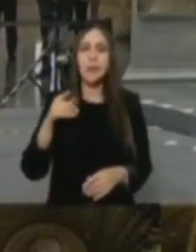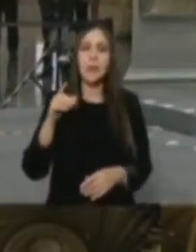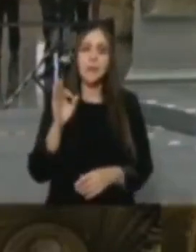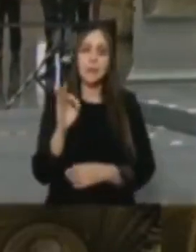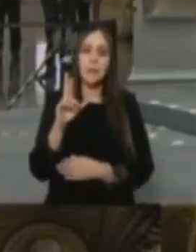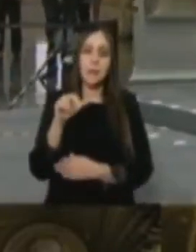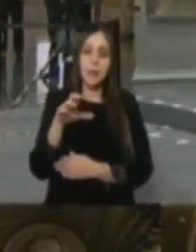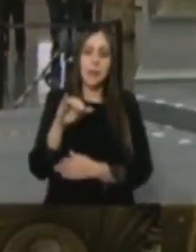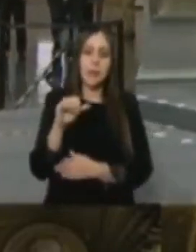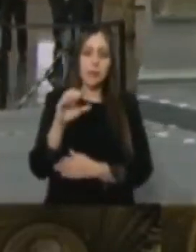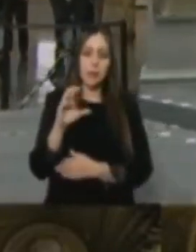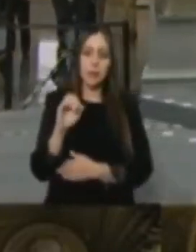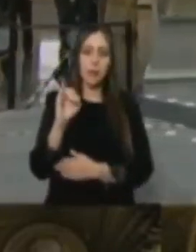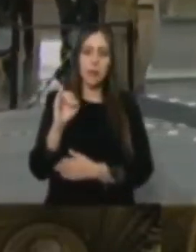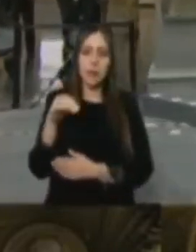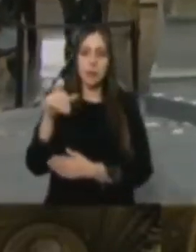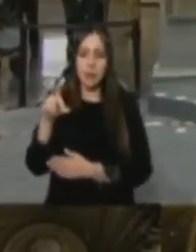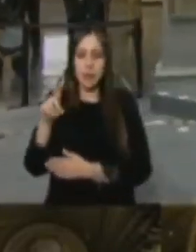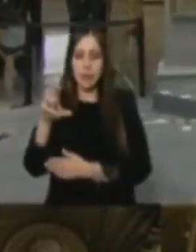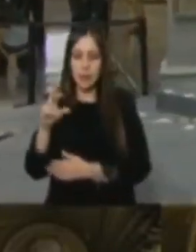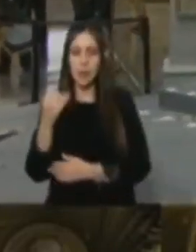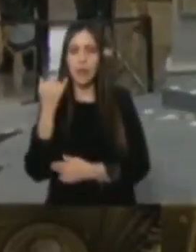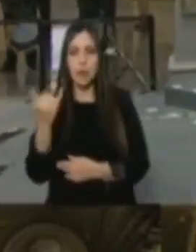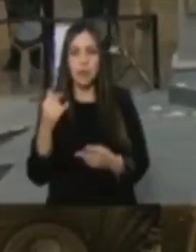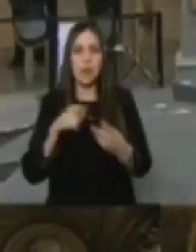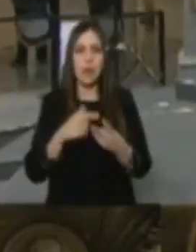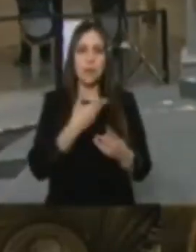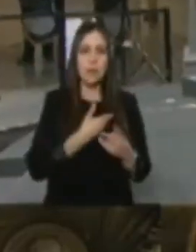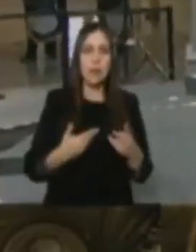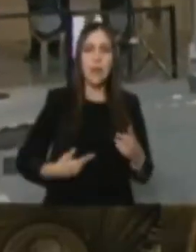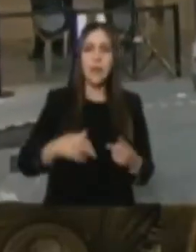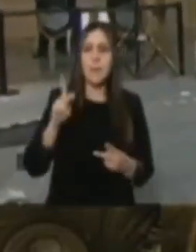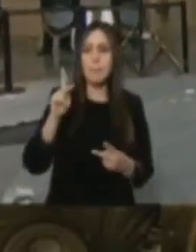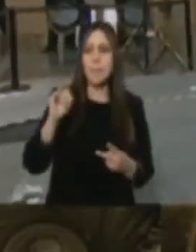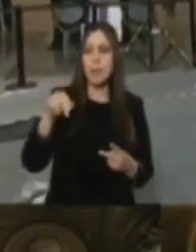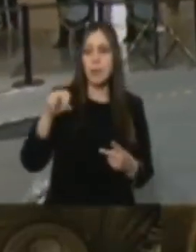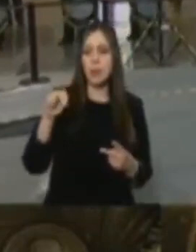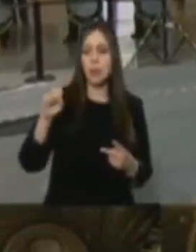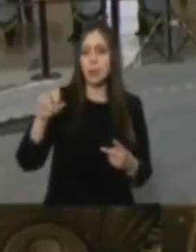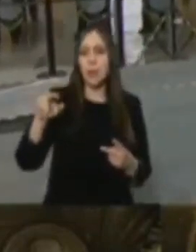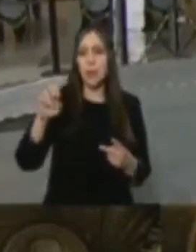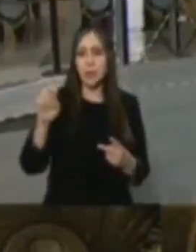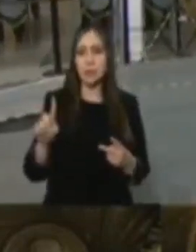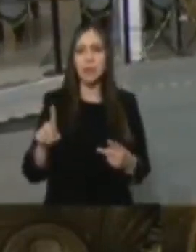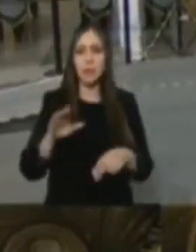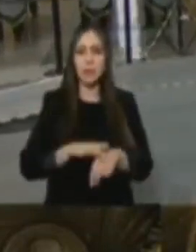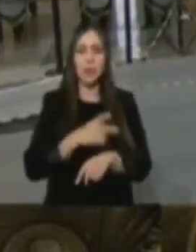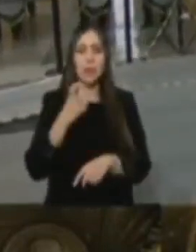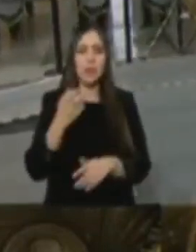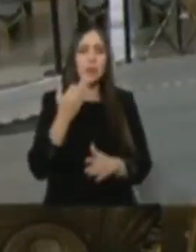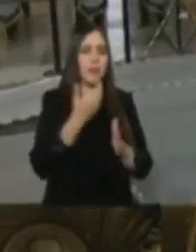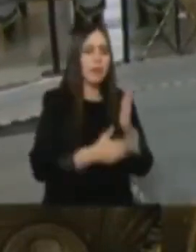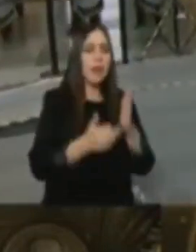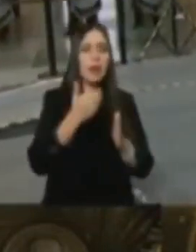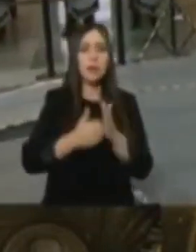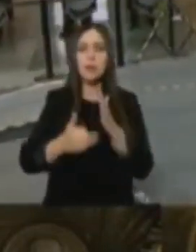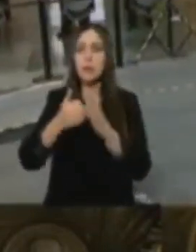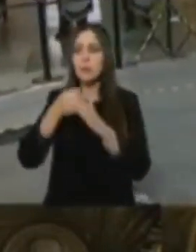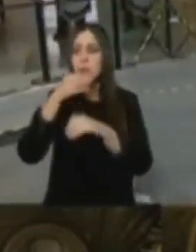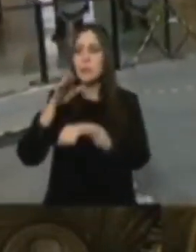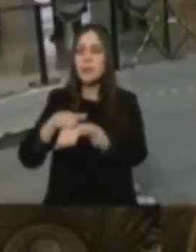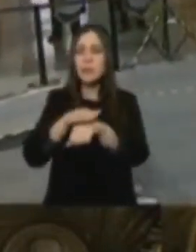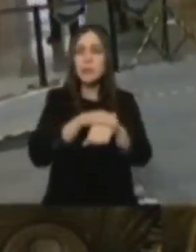su vicepresidente Pino Suárez, y que sin duda hacía falta voces precisamente para denunciar esto que